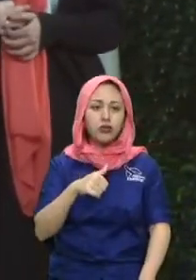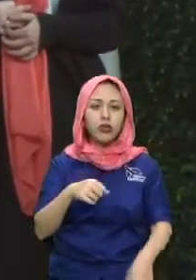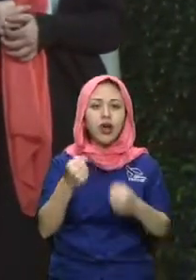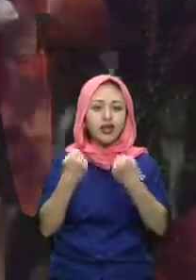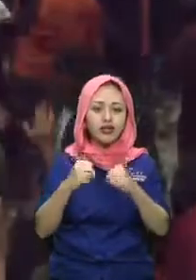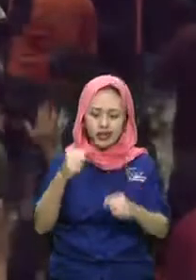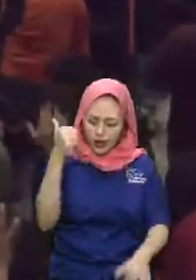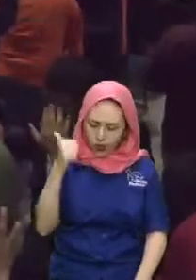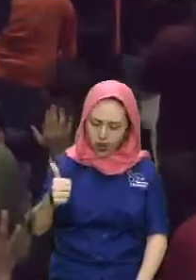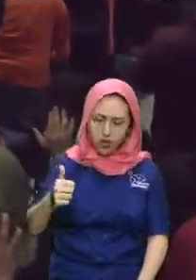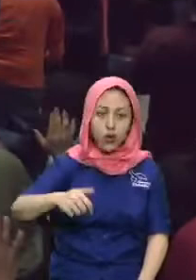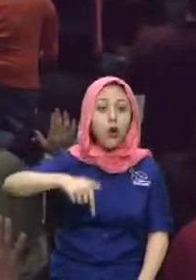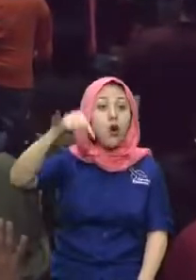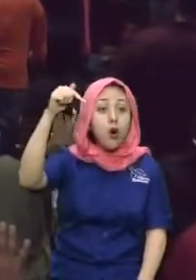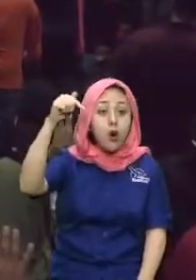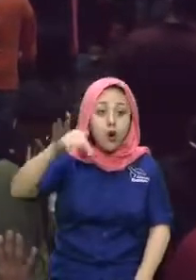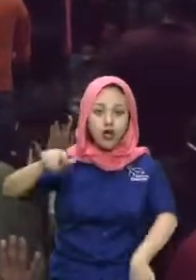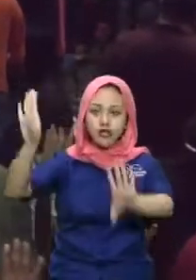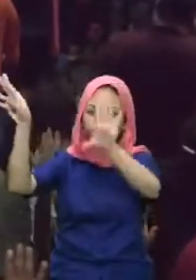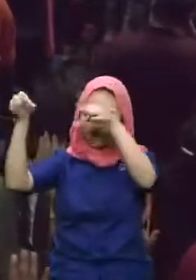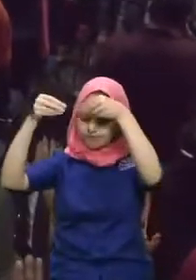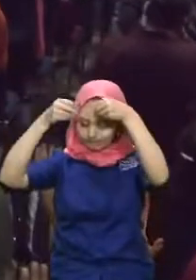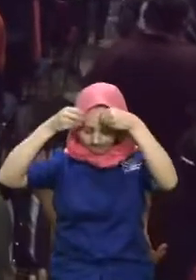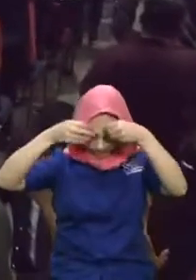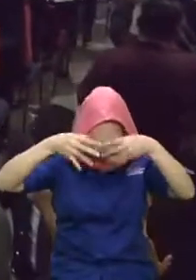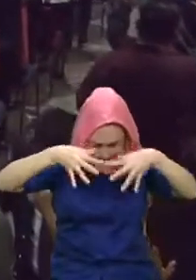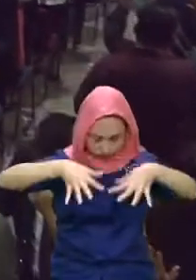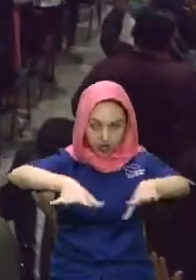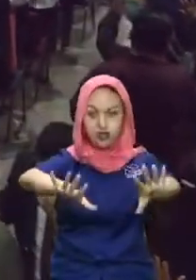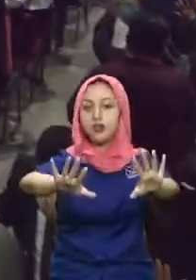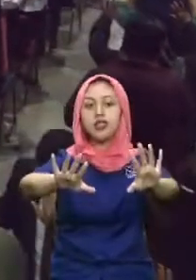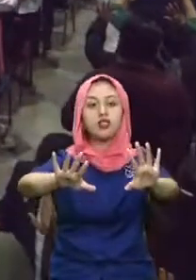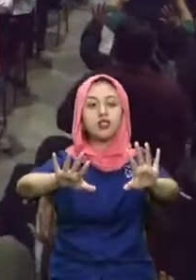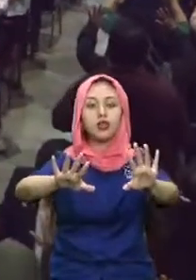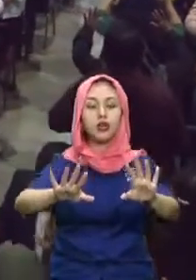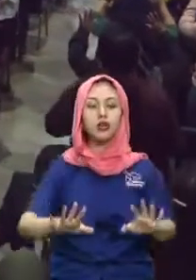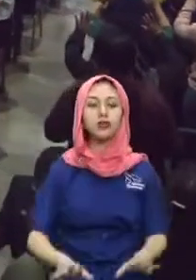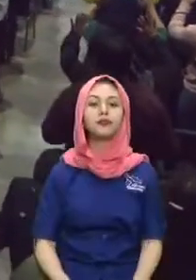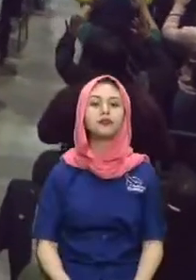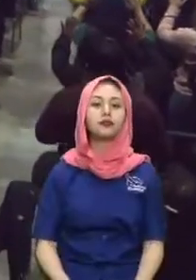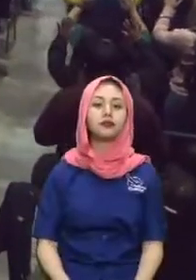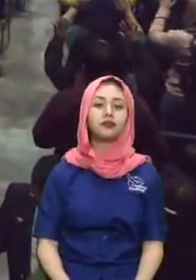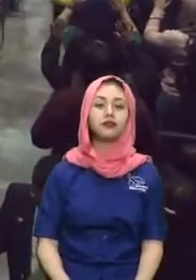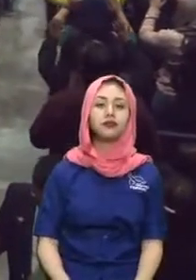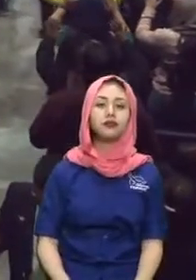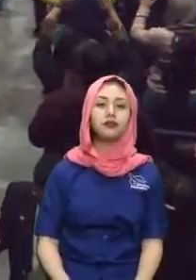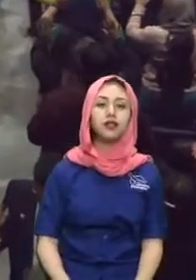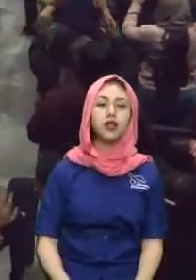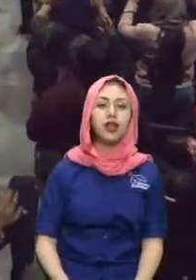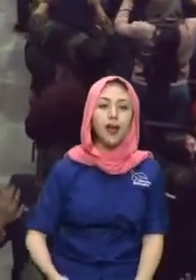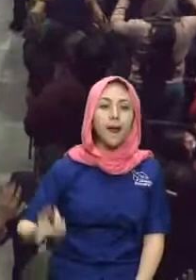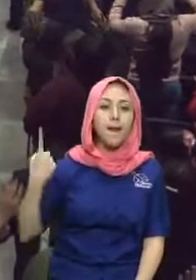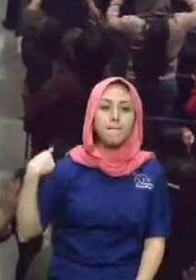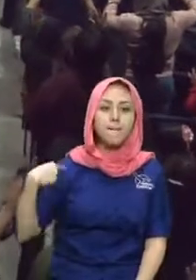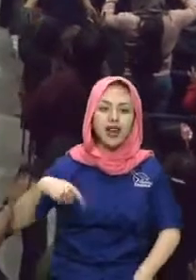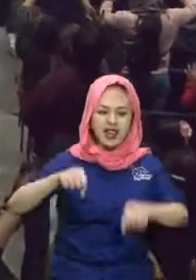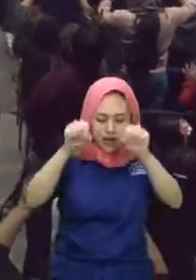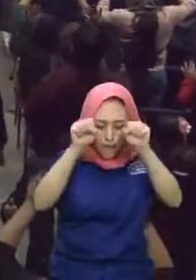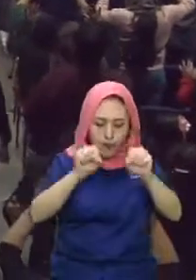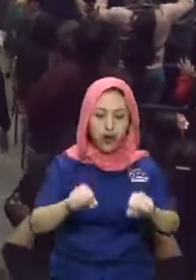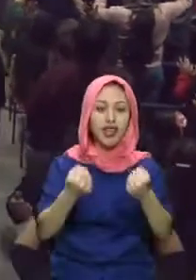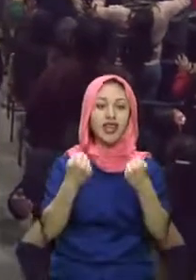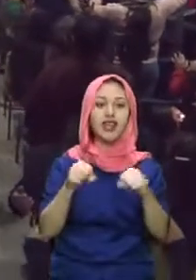les ministro hoy Hebreos 13, 20 y 21, para que encajen en las buenas